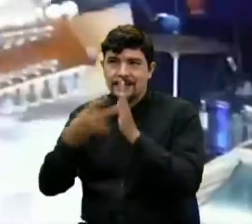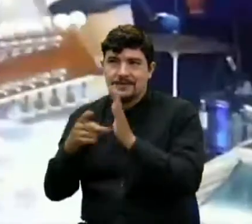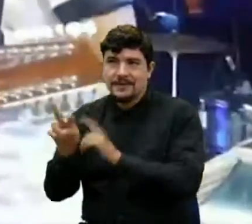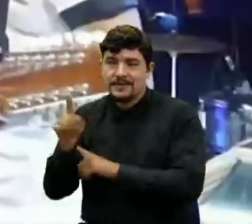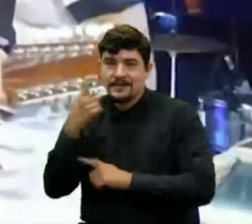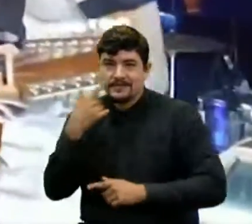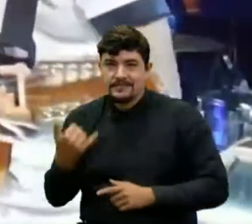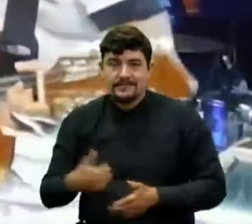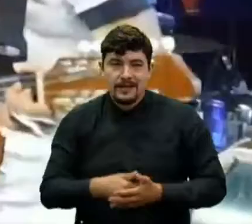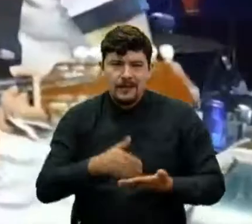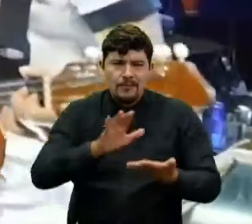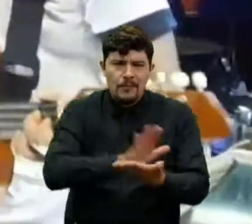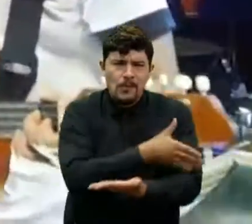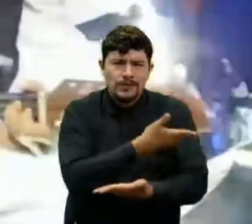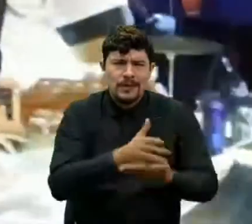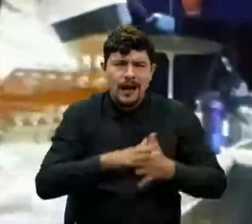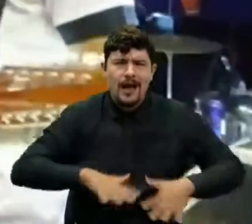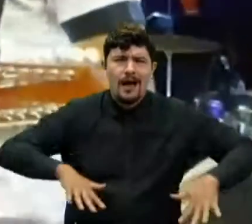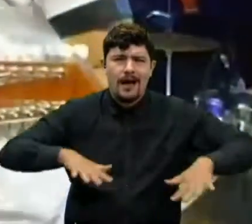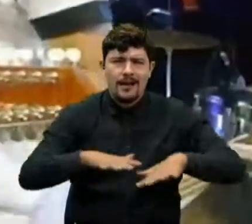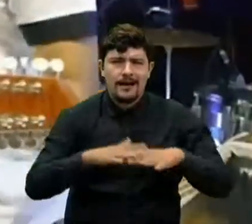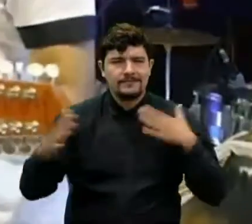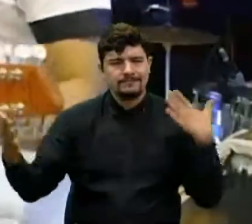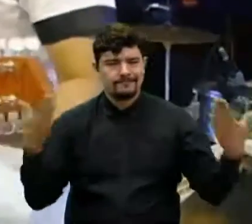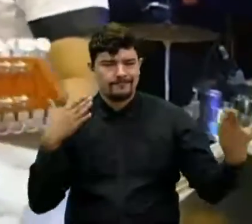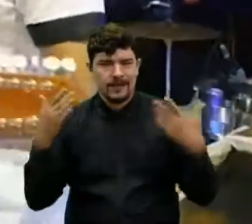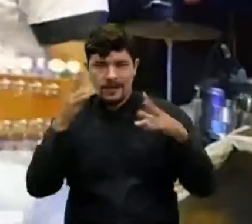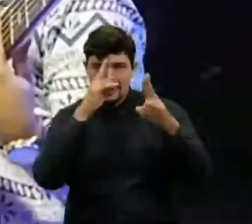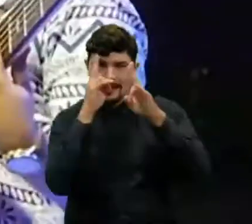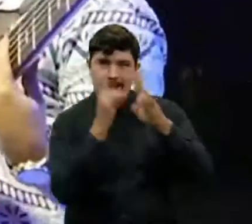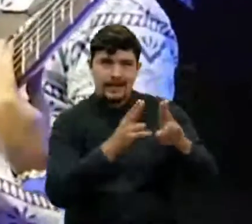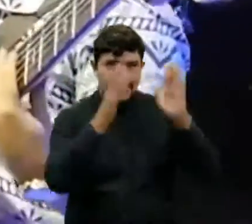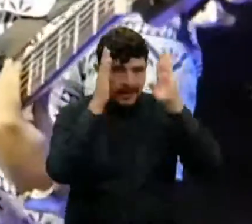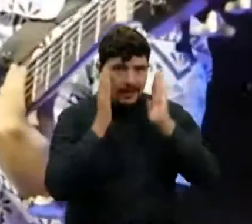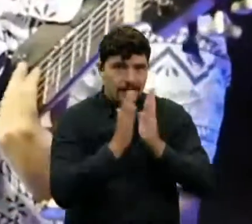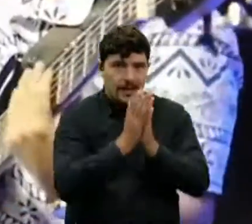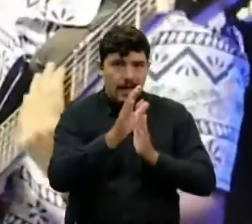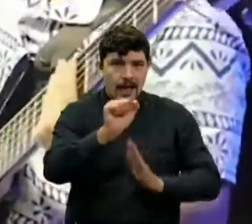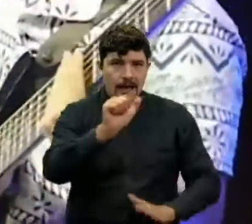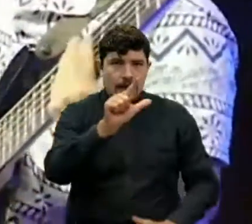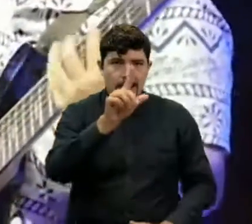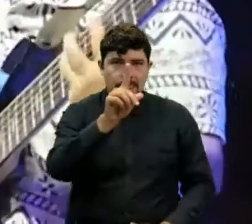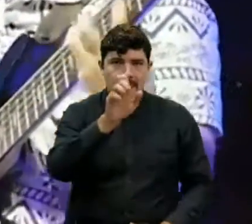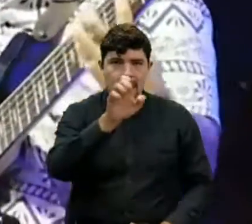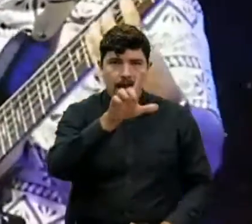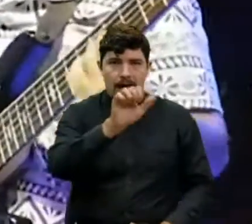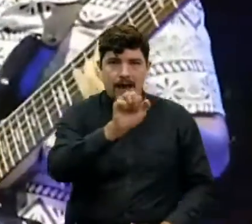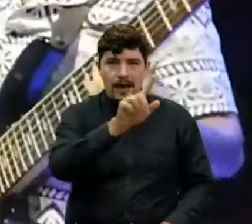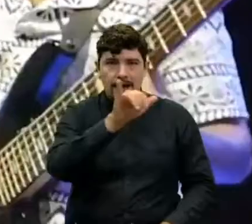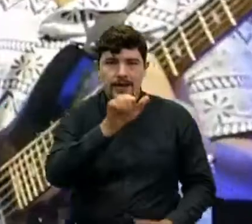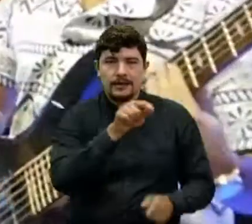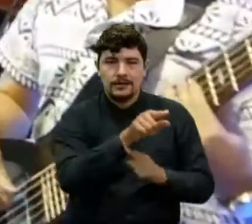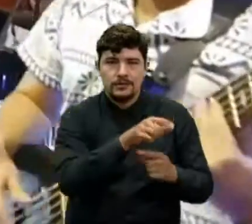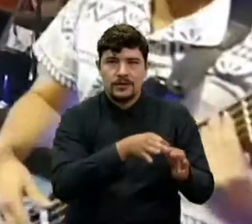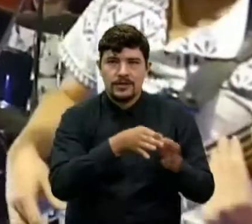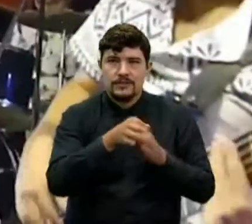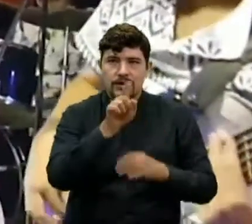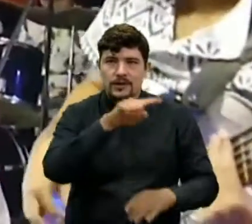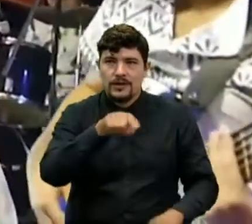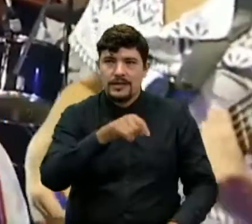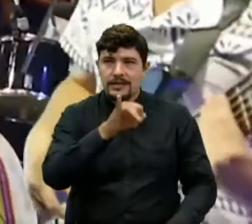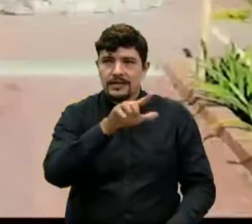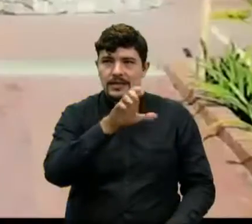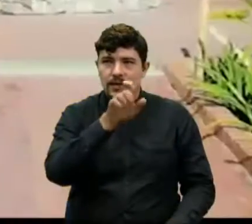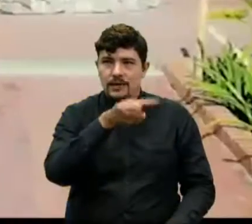Con música carranguera rinden homenaje a la Virgen de la Candelaria del municipio de Santo Domingo de Silos. El festival ya